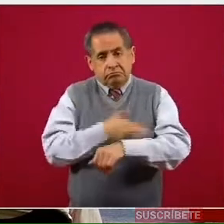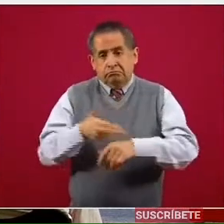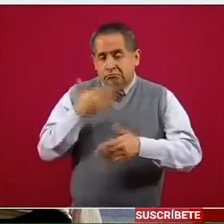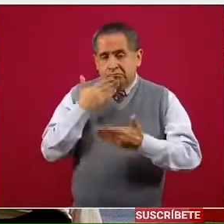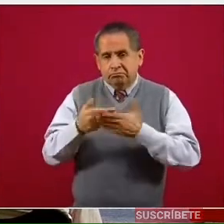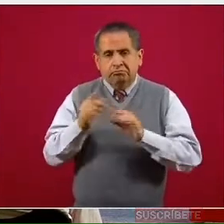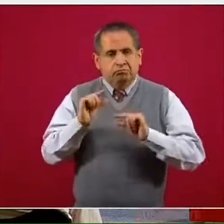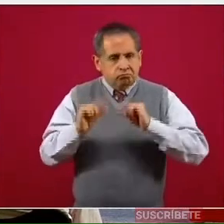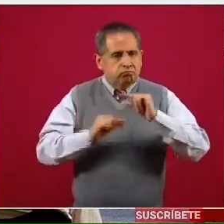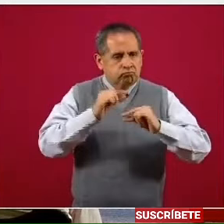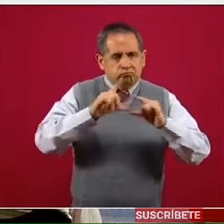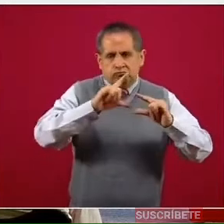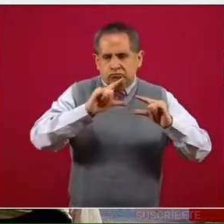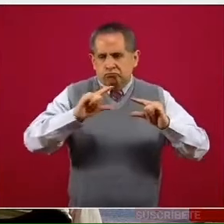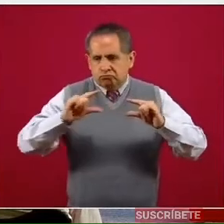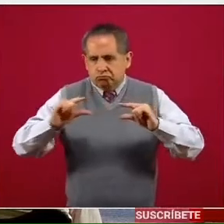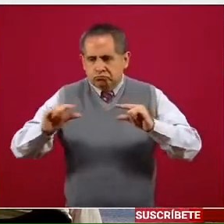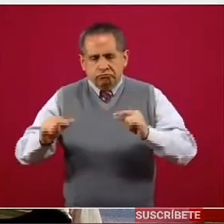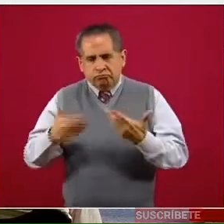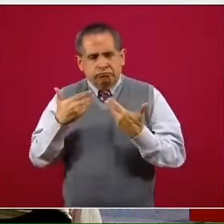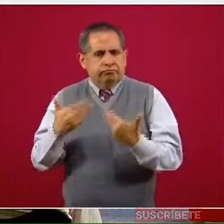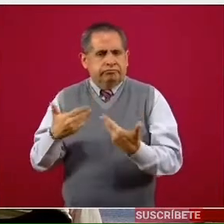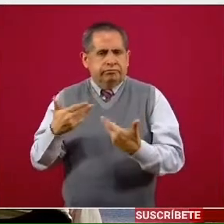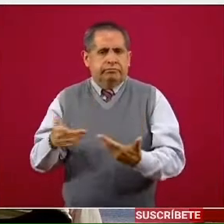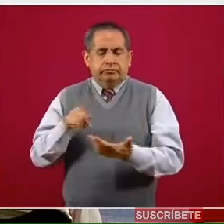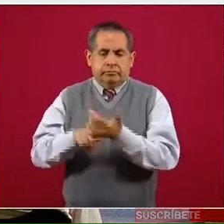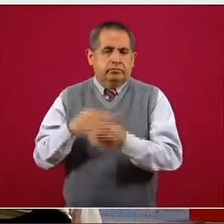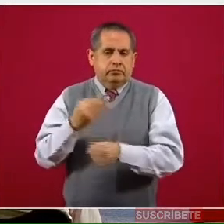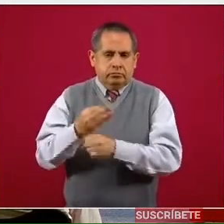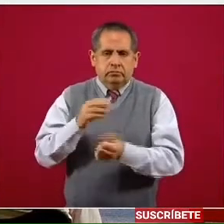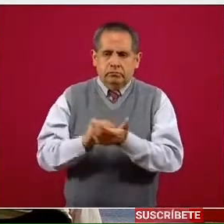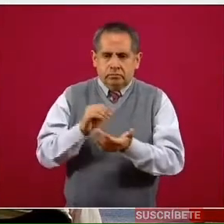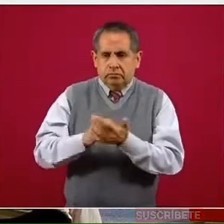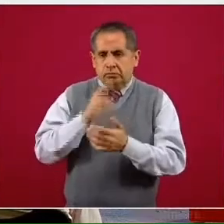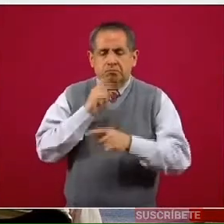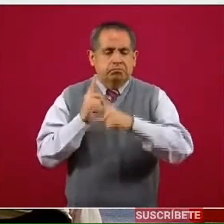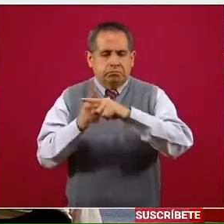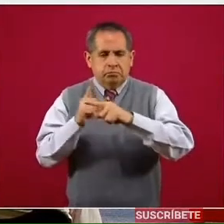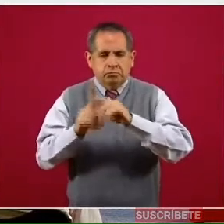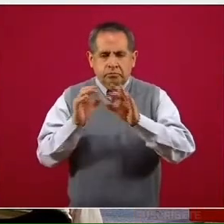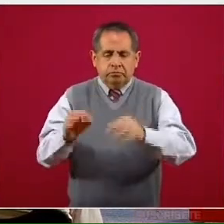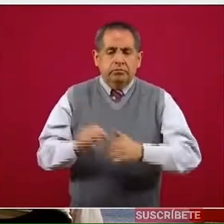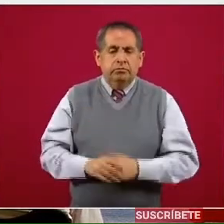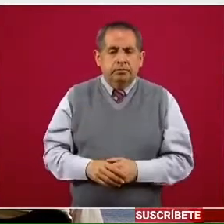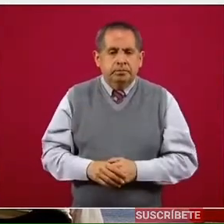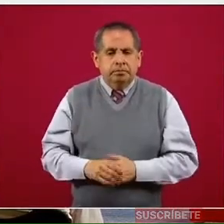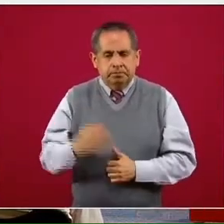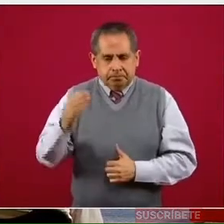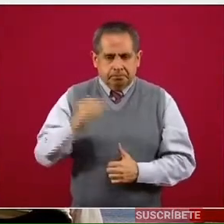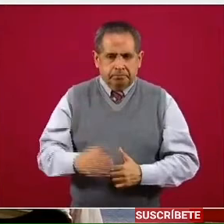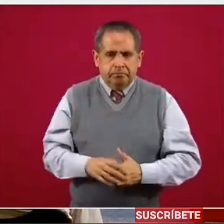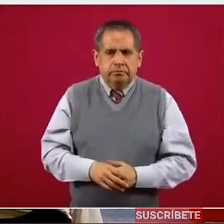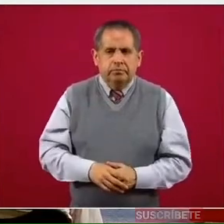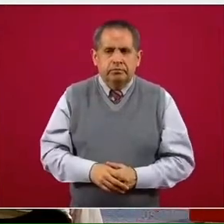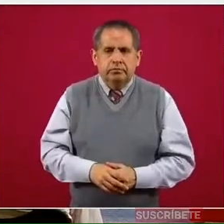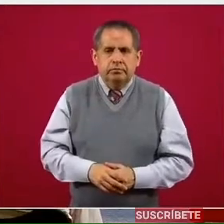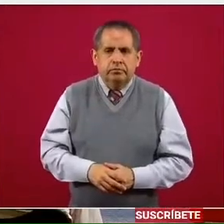Cada quien lo va logrando a distintas velocidades, pero en este momento es un signo muy positivo. La siguiente.